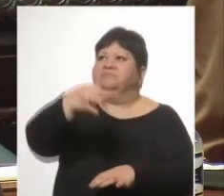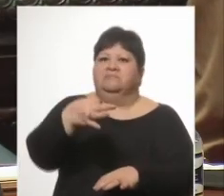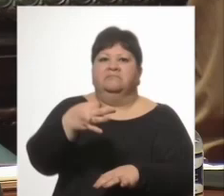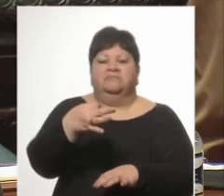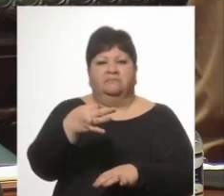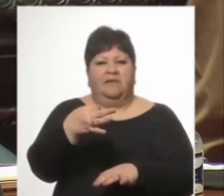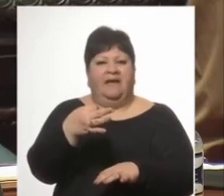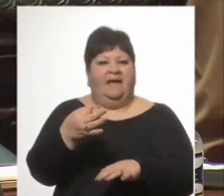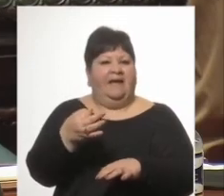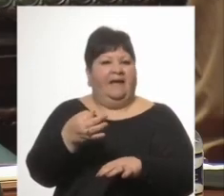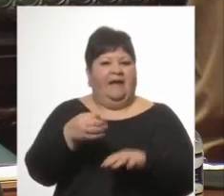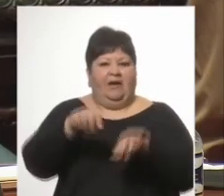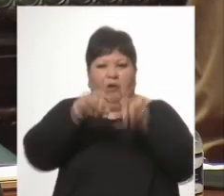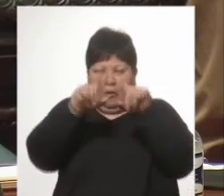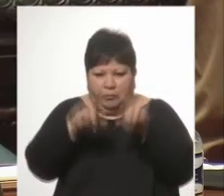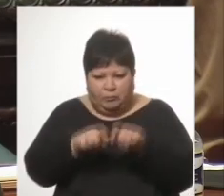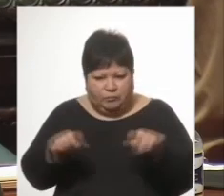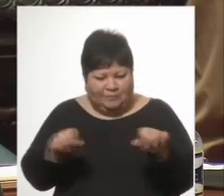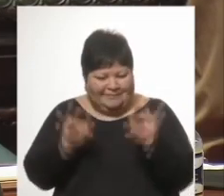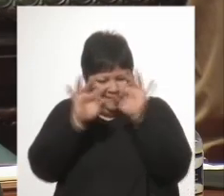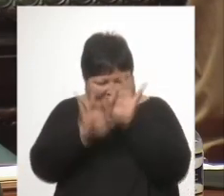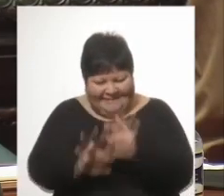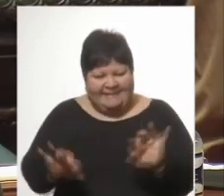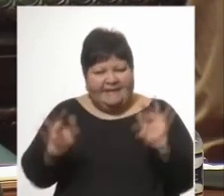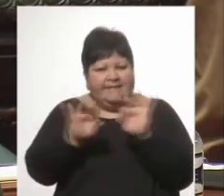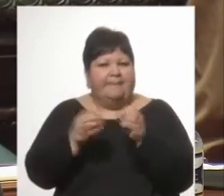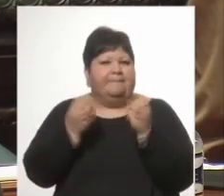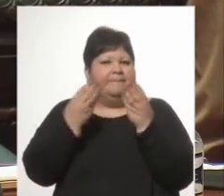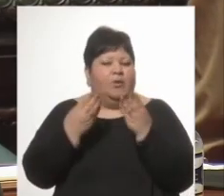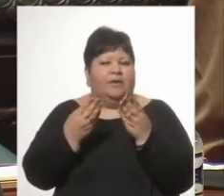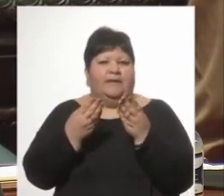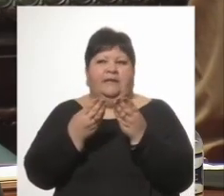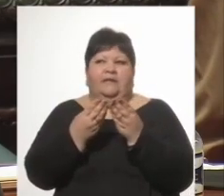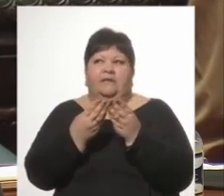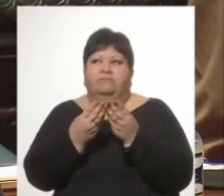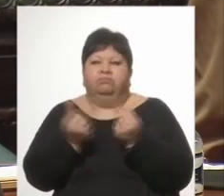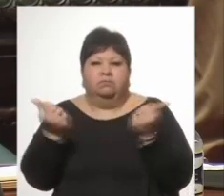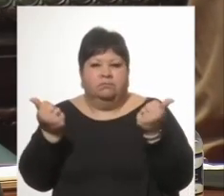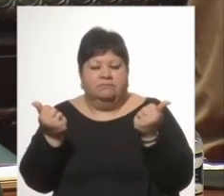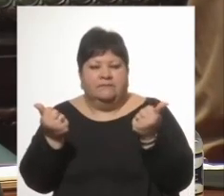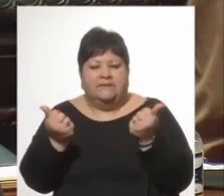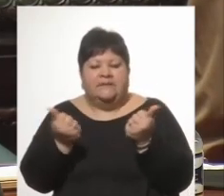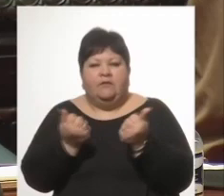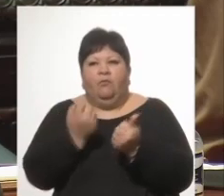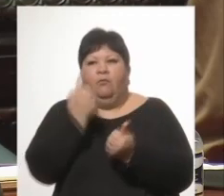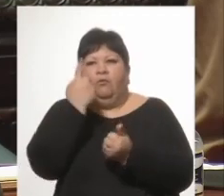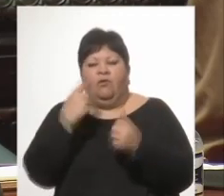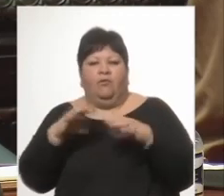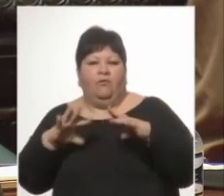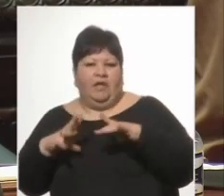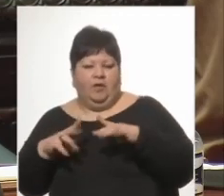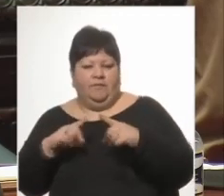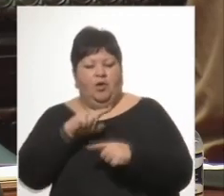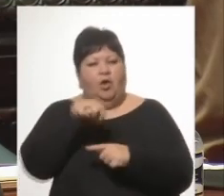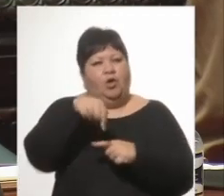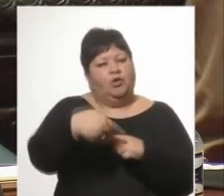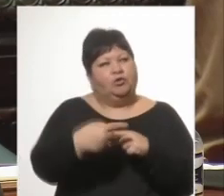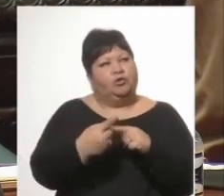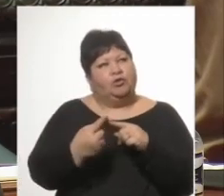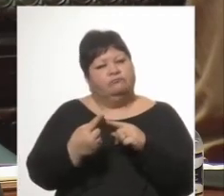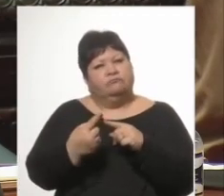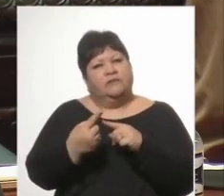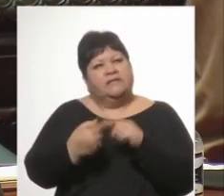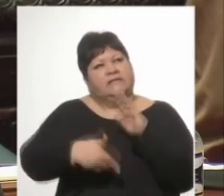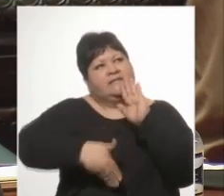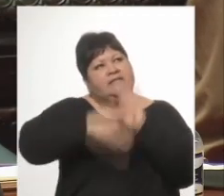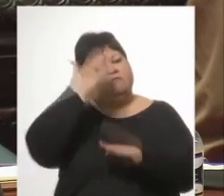desintegró por haber pasado a retiro uno de sus miembros, por haber sido designado en Estados Unidos en